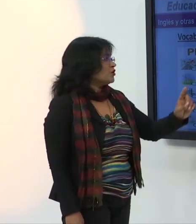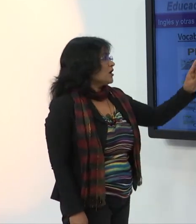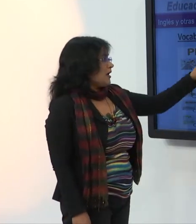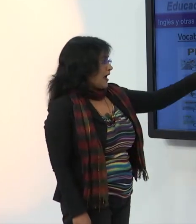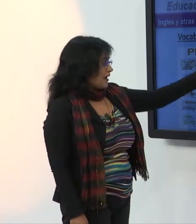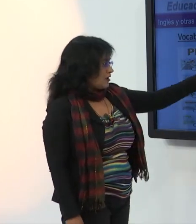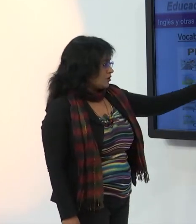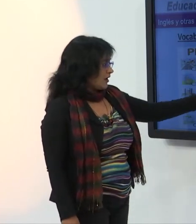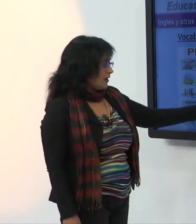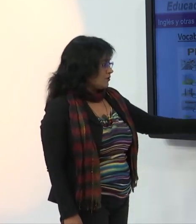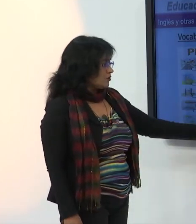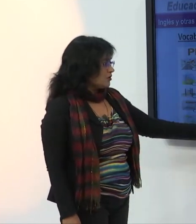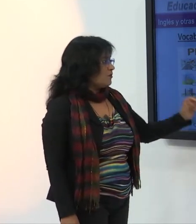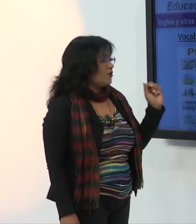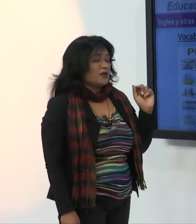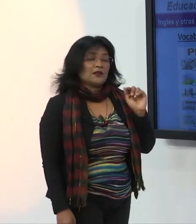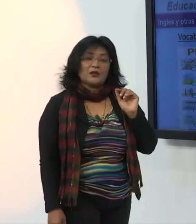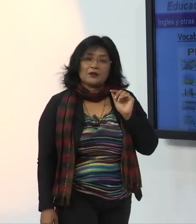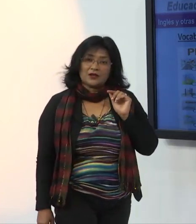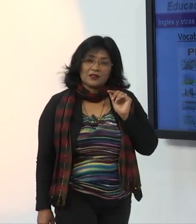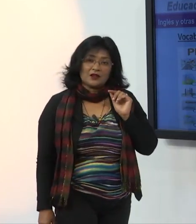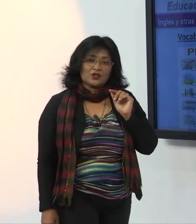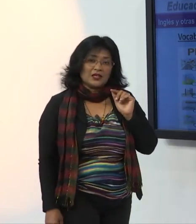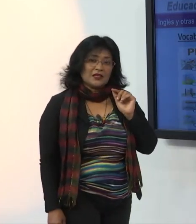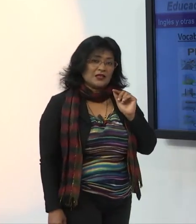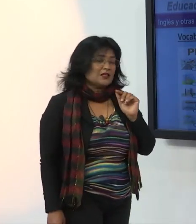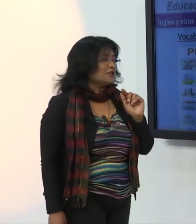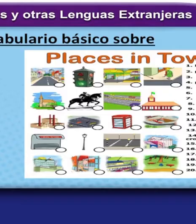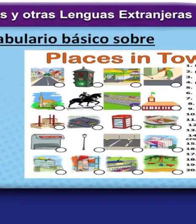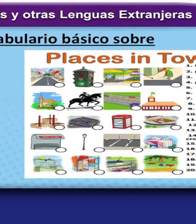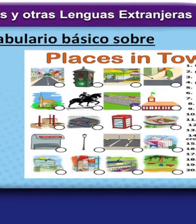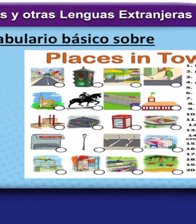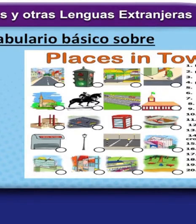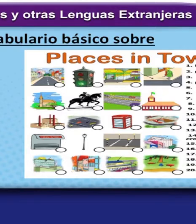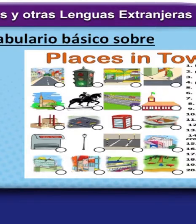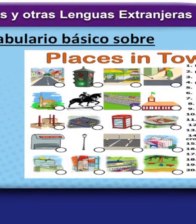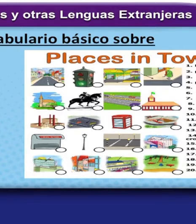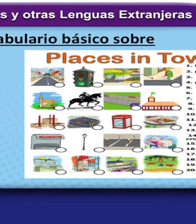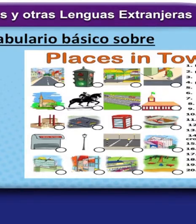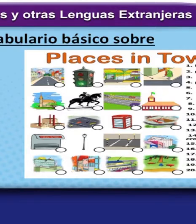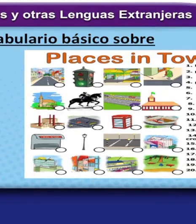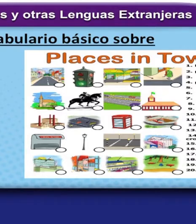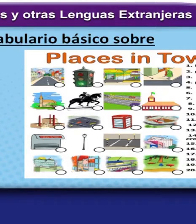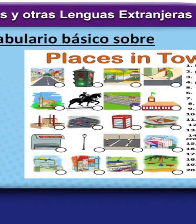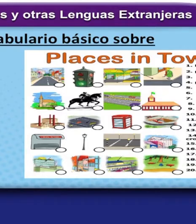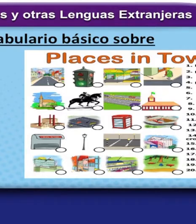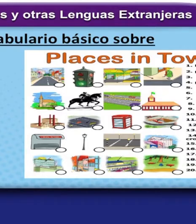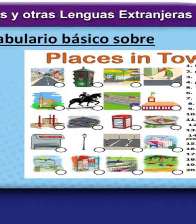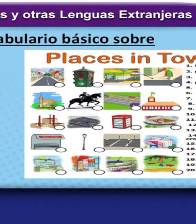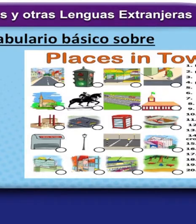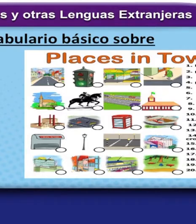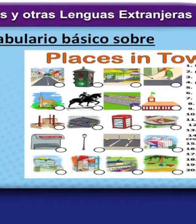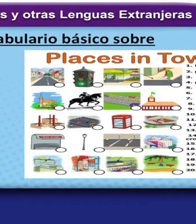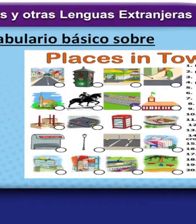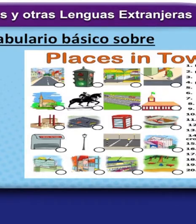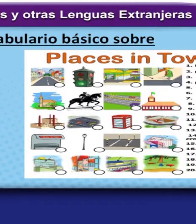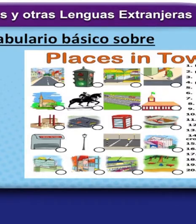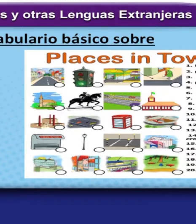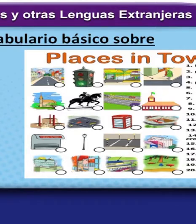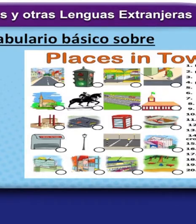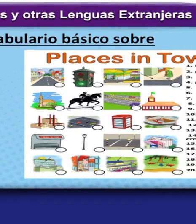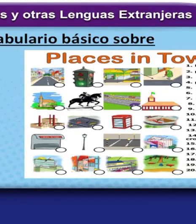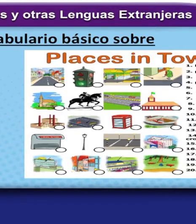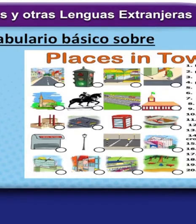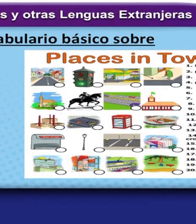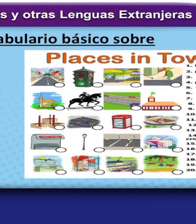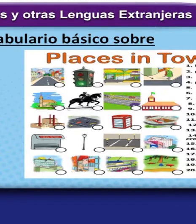números, acá los tenemos, puedes también repetirlos en inglés y tenemos el number one que es hospital y buscamos en esta